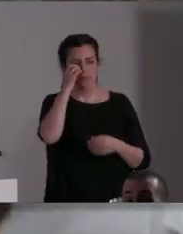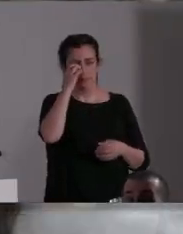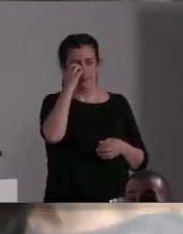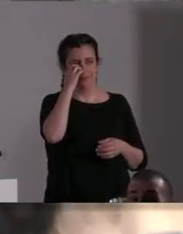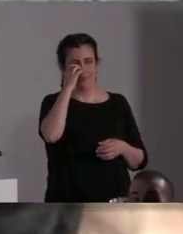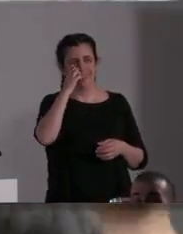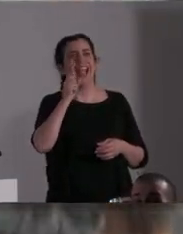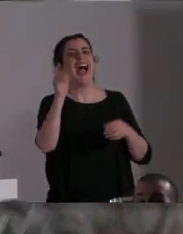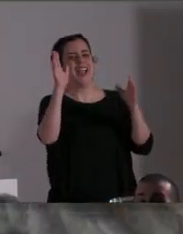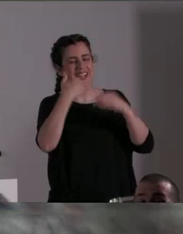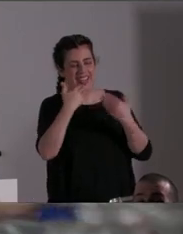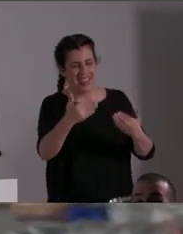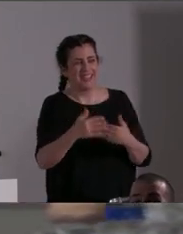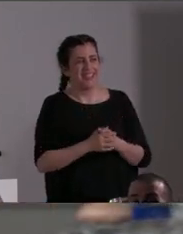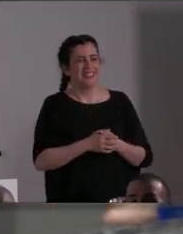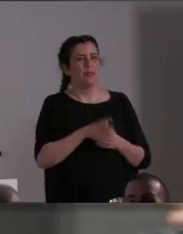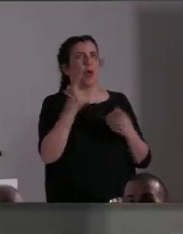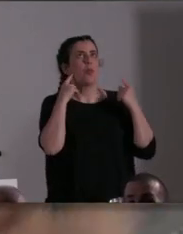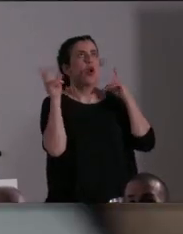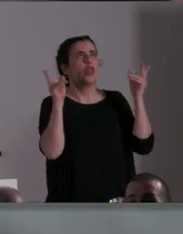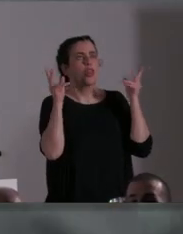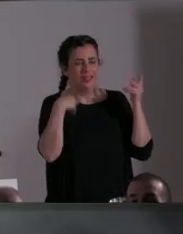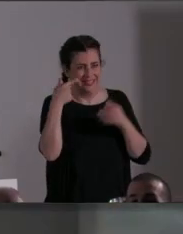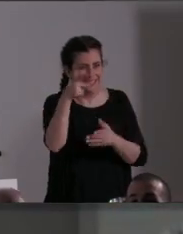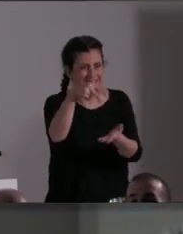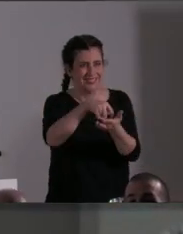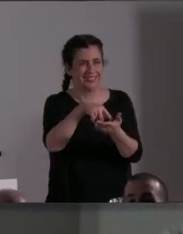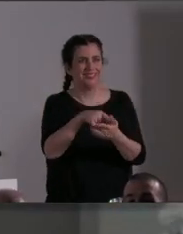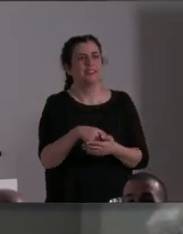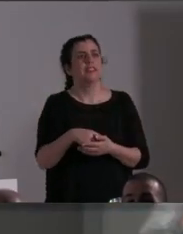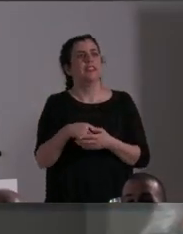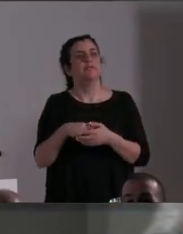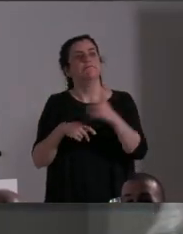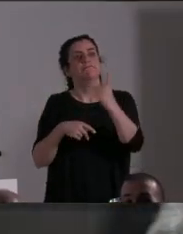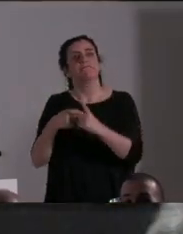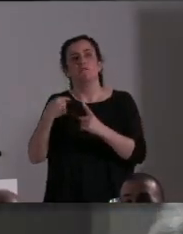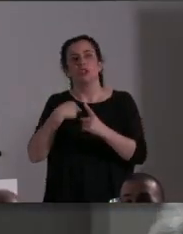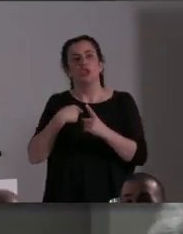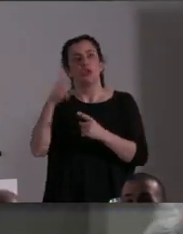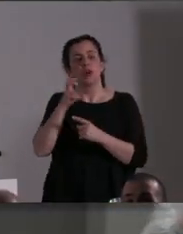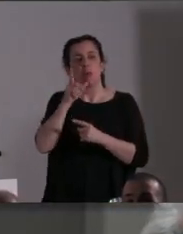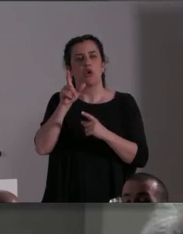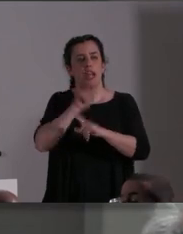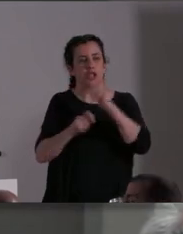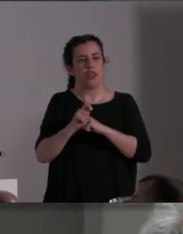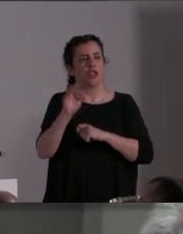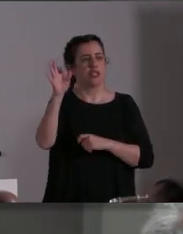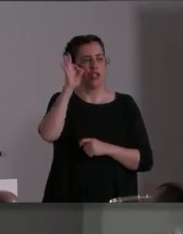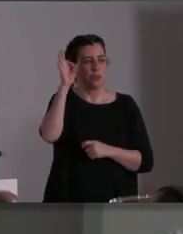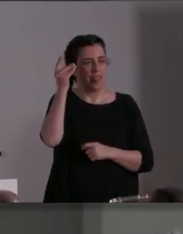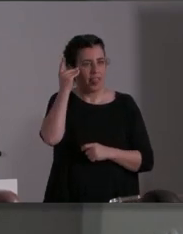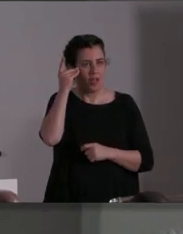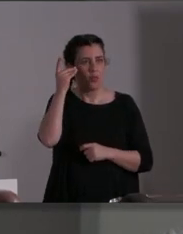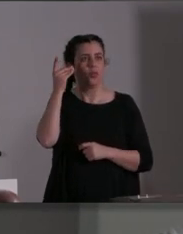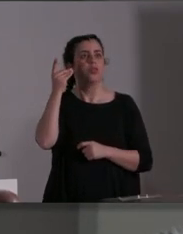si no oímos una voz. ¿Qué tal? Gracias. Bueno, yo vengo de una entidad de discapacidad, de la Asociación Síndrome de Down. Entonces, me ha interesado mucho cuando